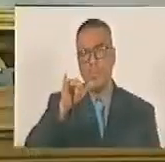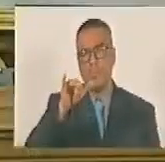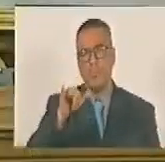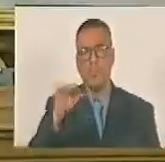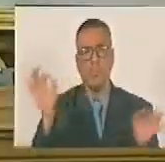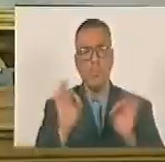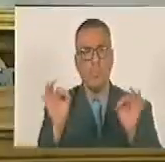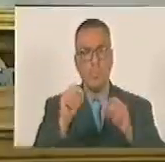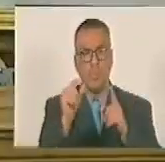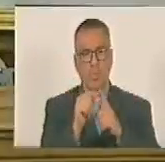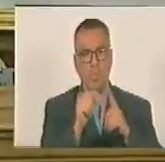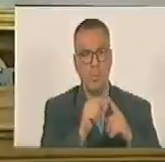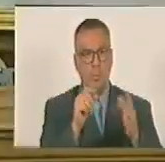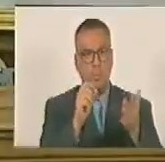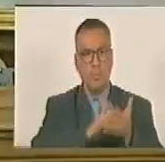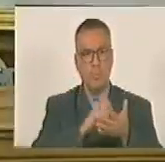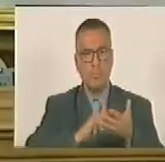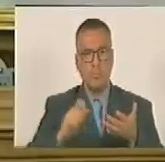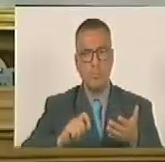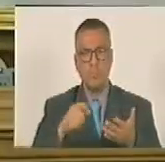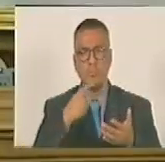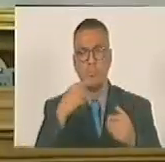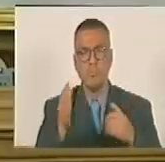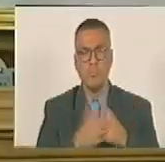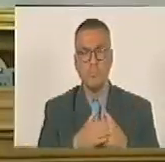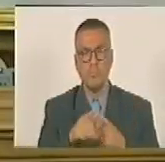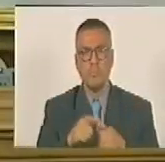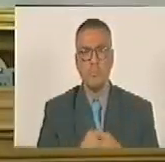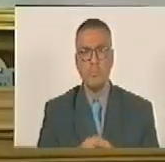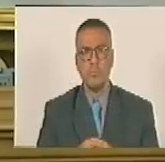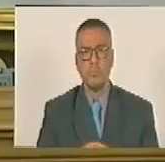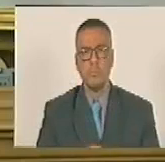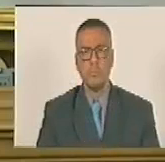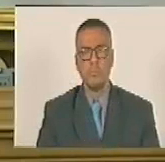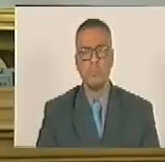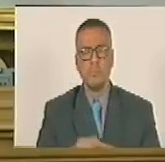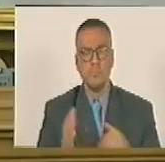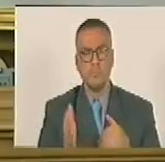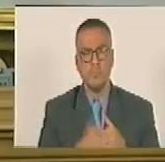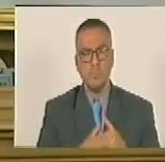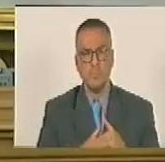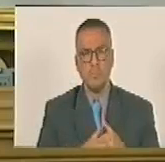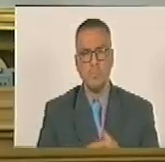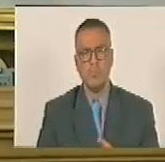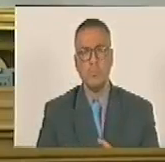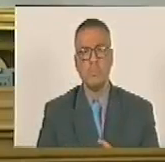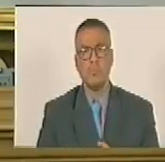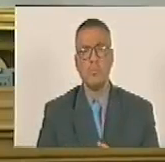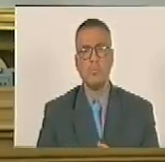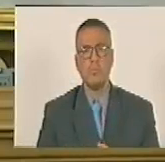Nadie más nos está dando el derecho de palabra. Se va a cerrar. Se cierra.